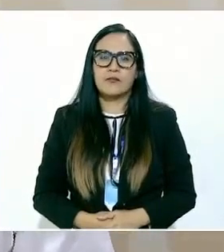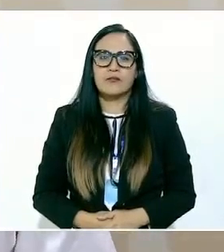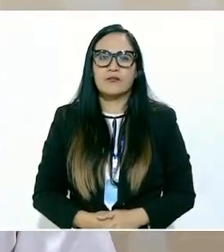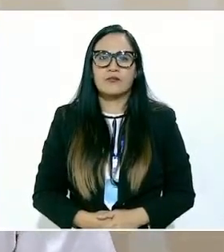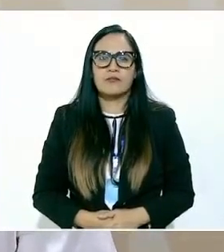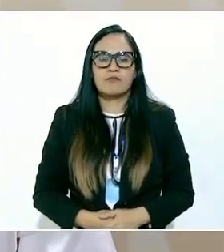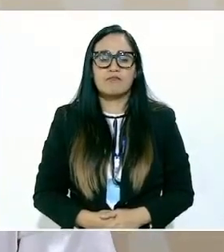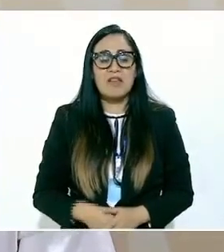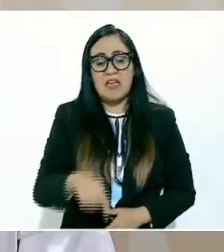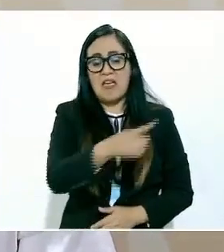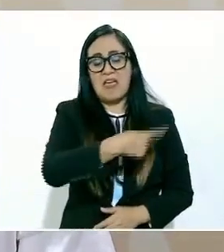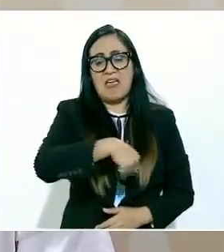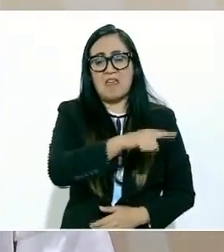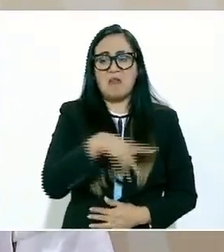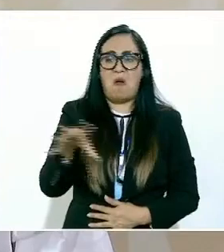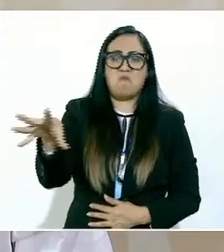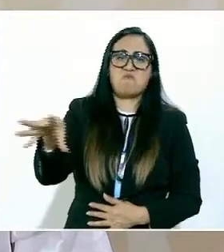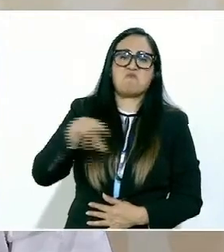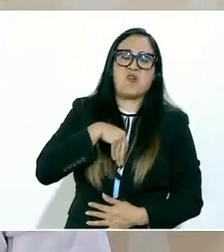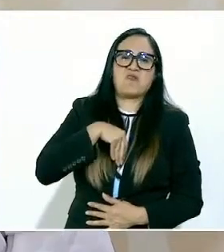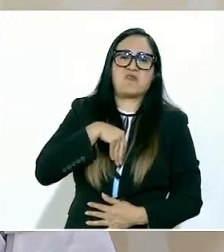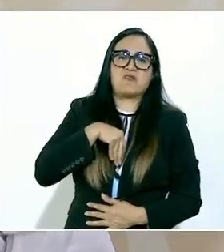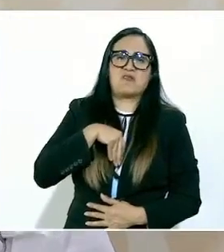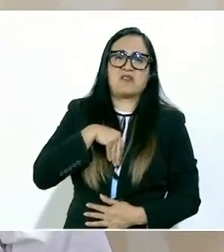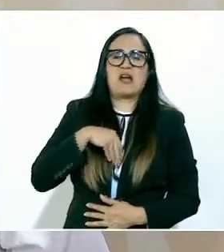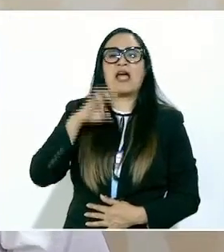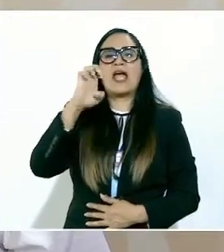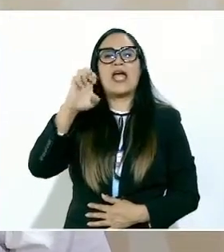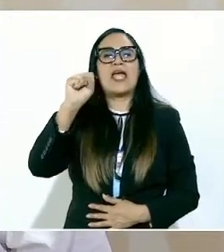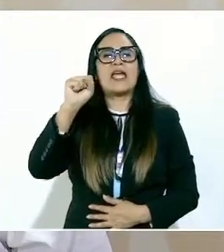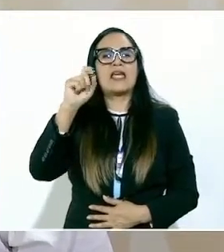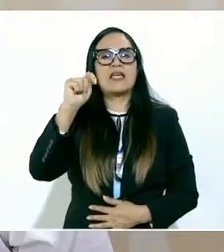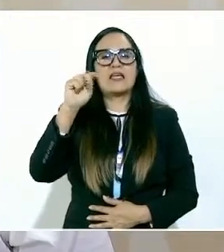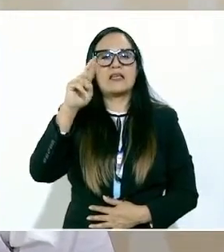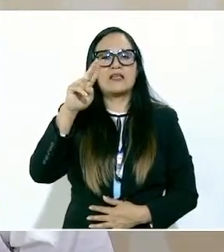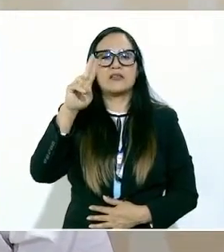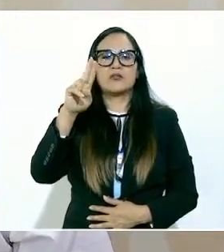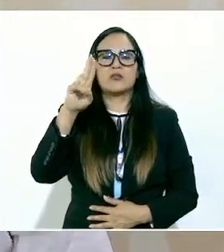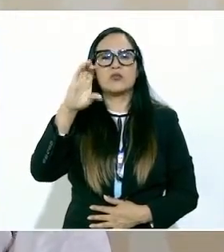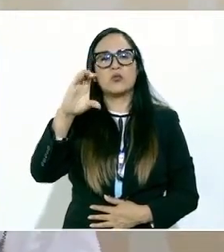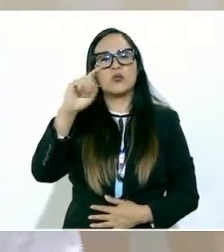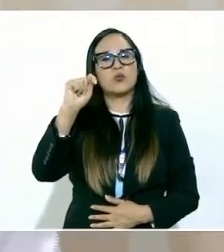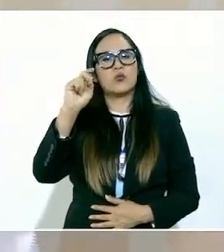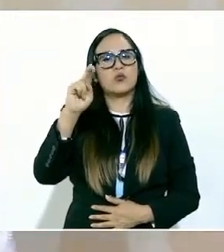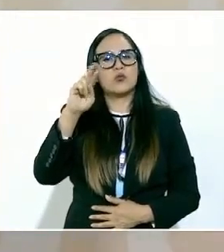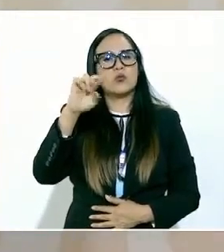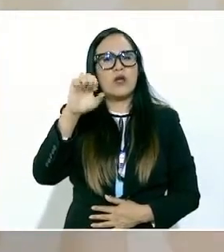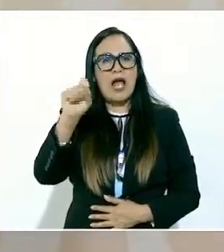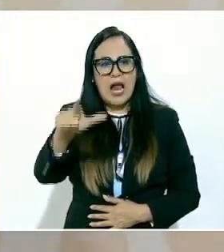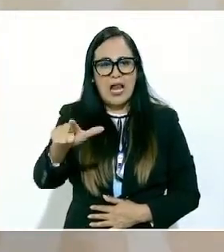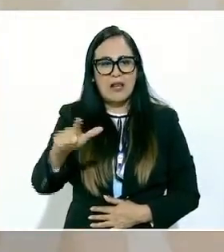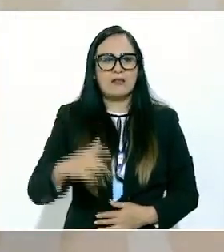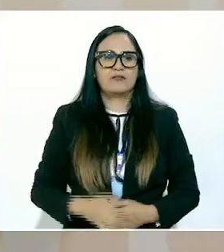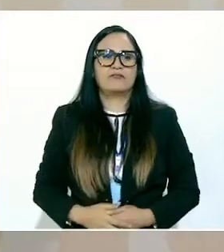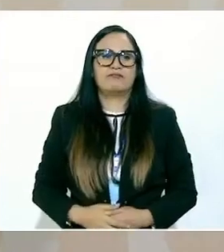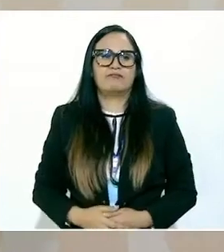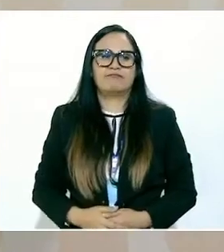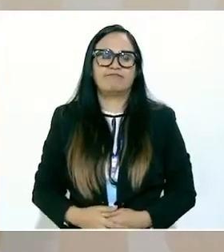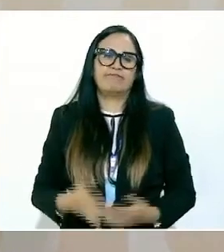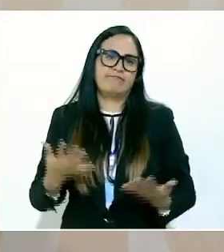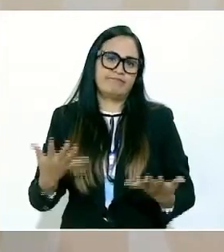se apropiaron del término estructural, cuando